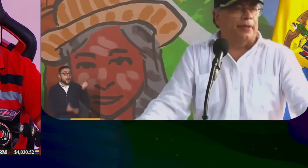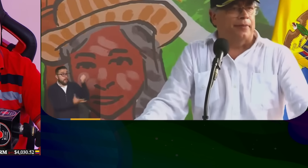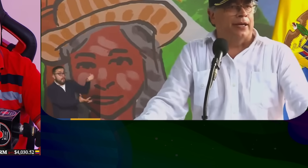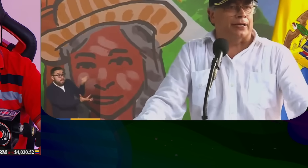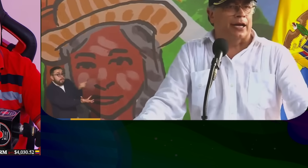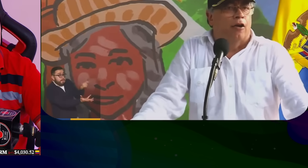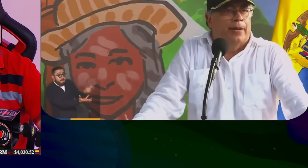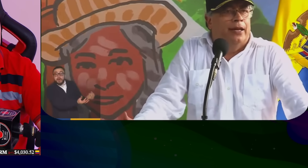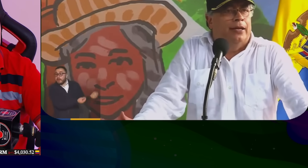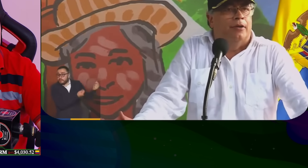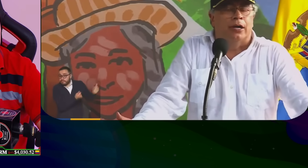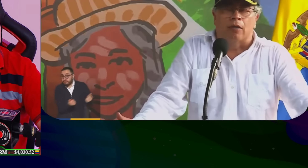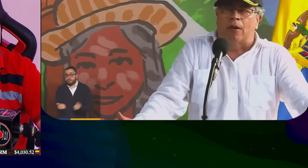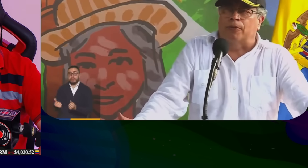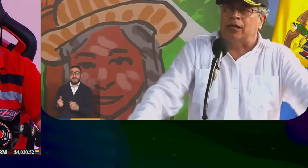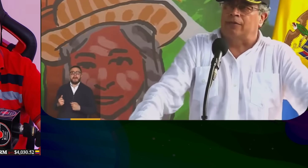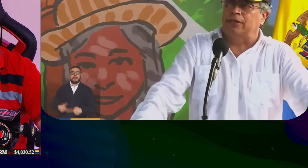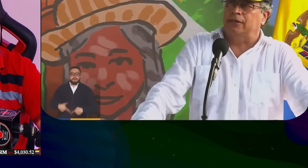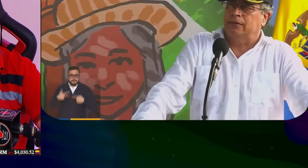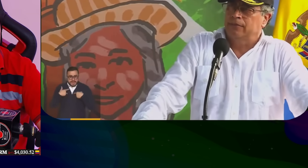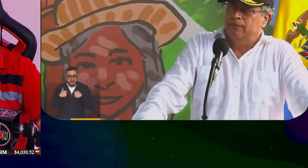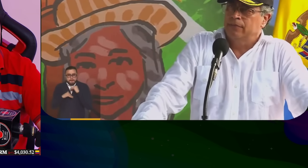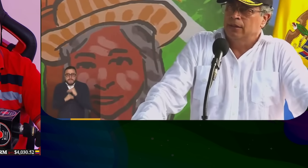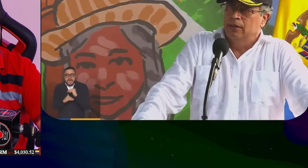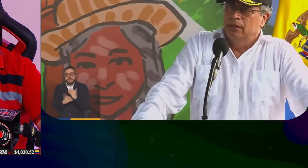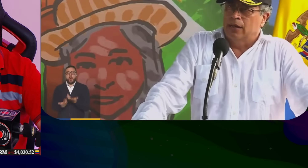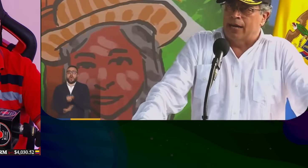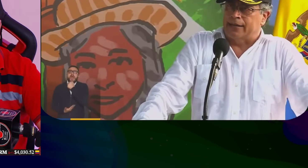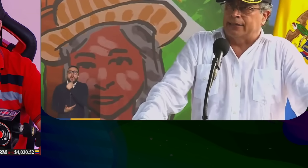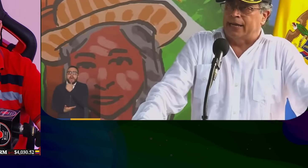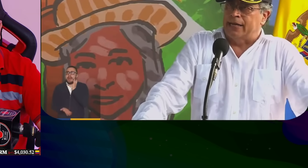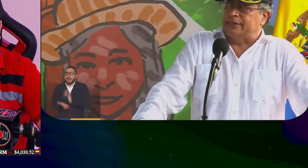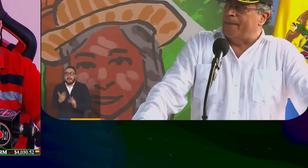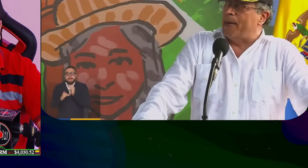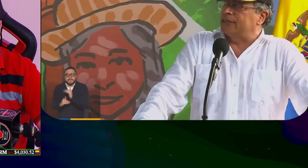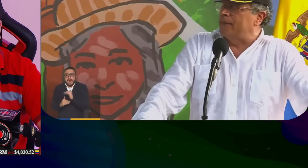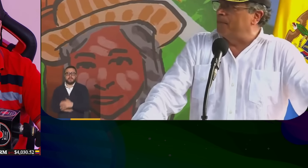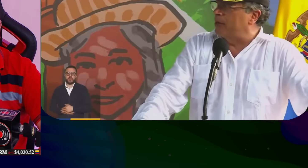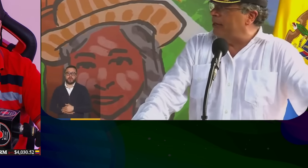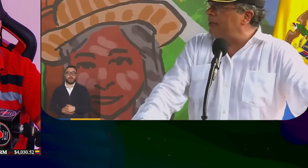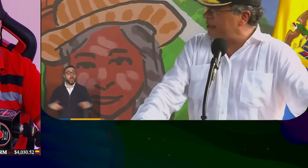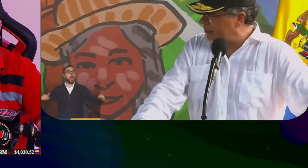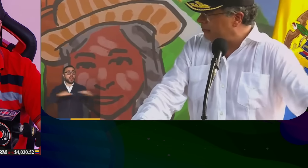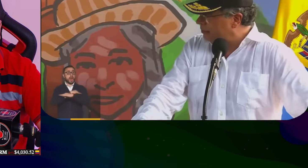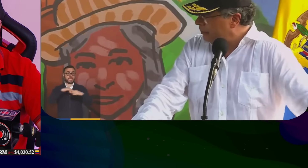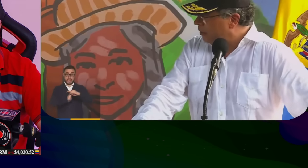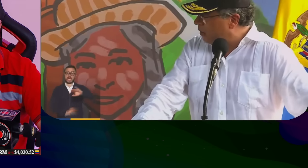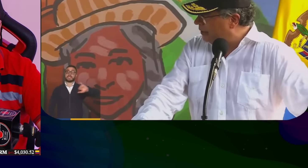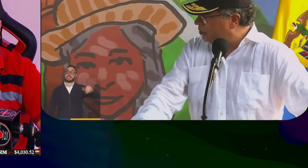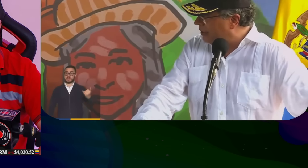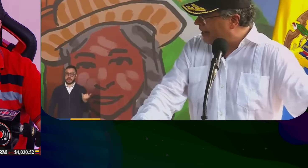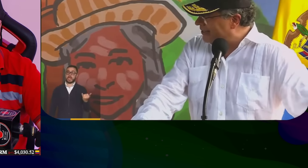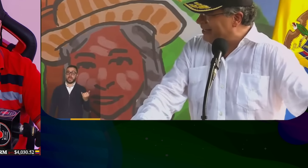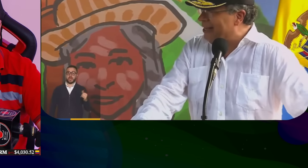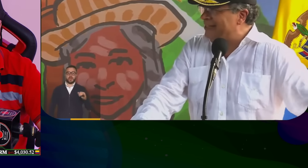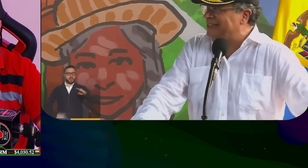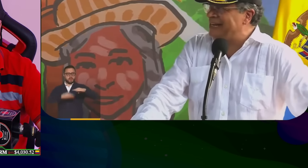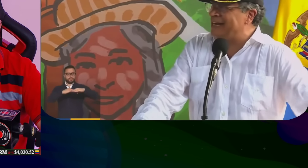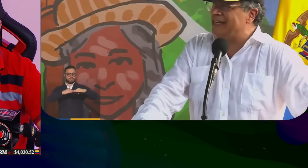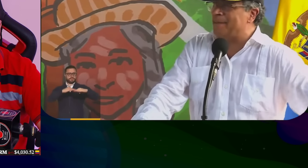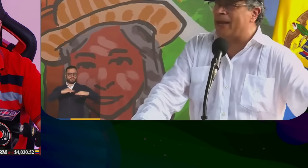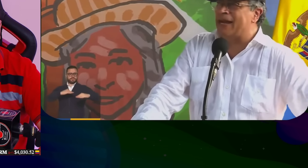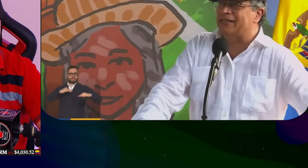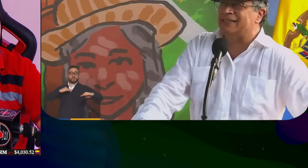existenciales para vivir, que es lo mínimo el agua potable. Carreteras si pasan por ahí, cuatro